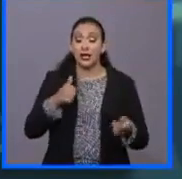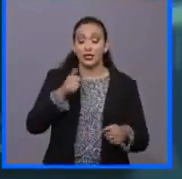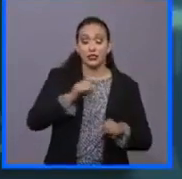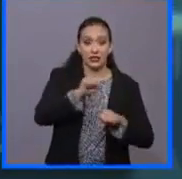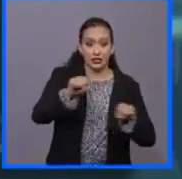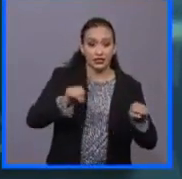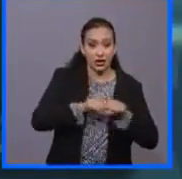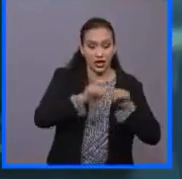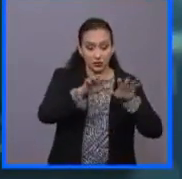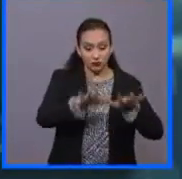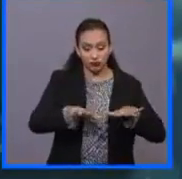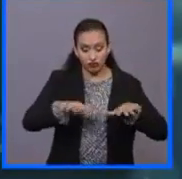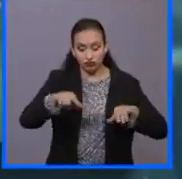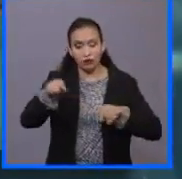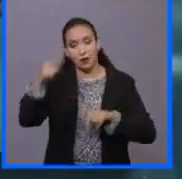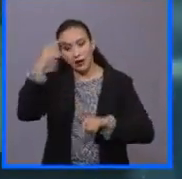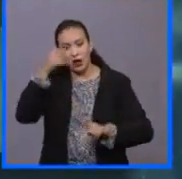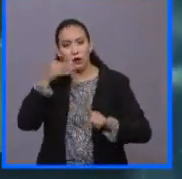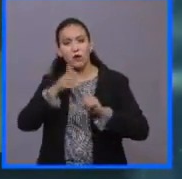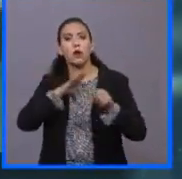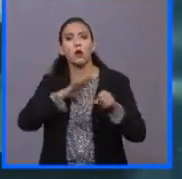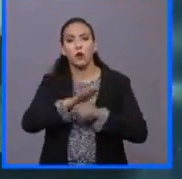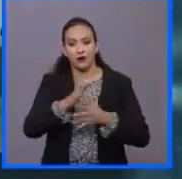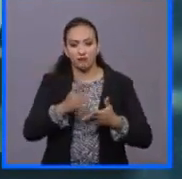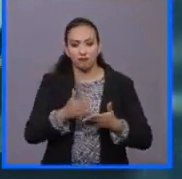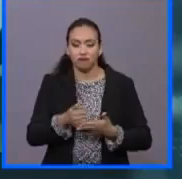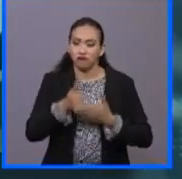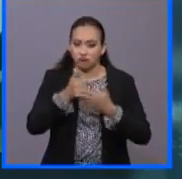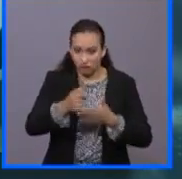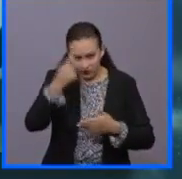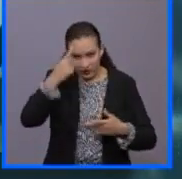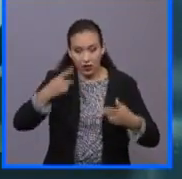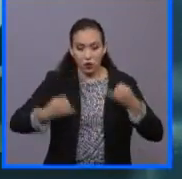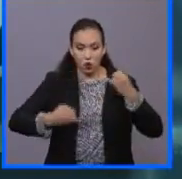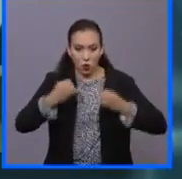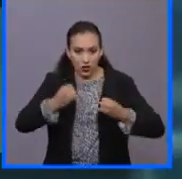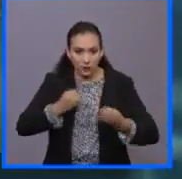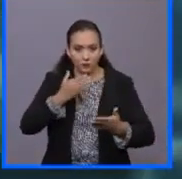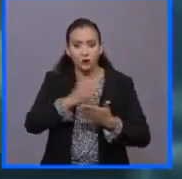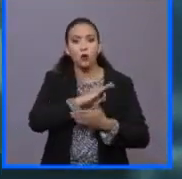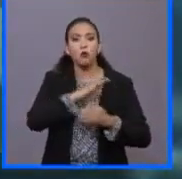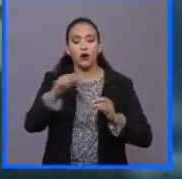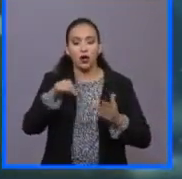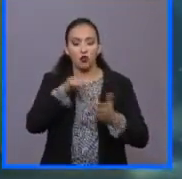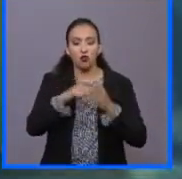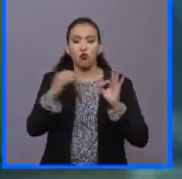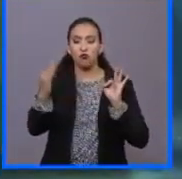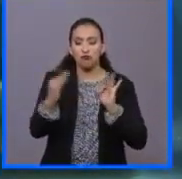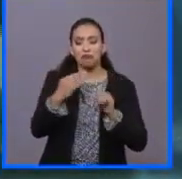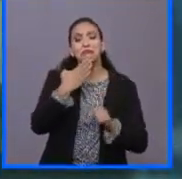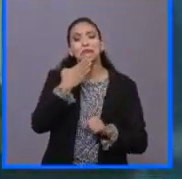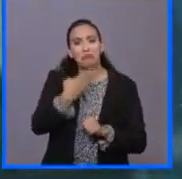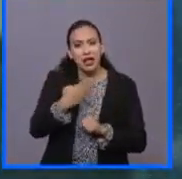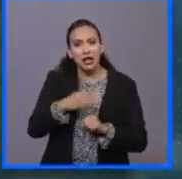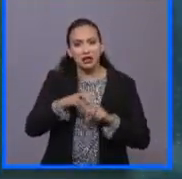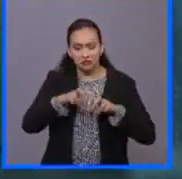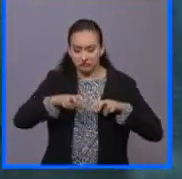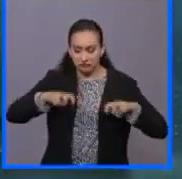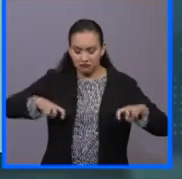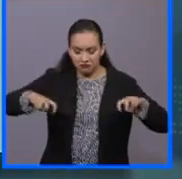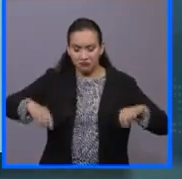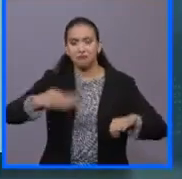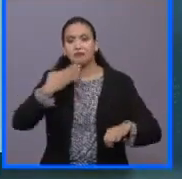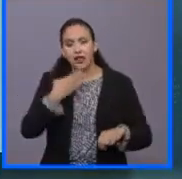salas de audiencias con el objetivo de proporcionar a las personas juzgadoras un espacio físico adecuado para